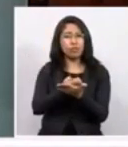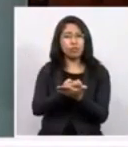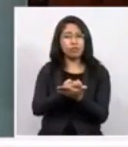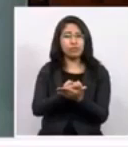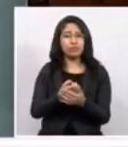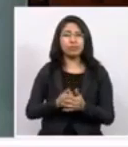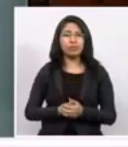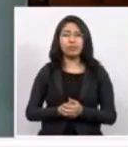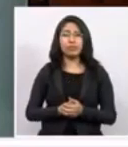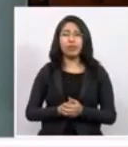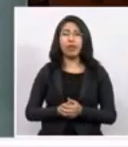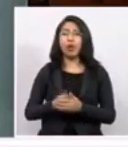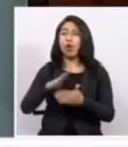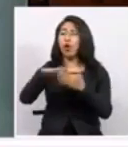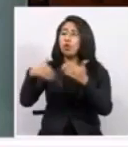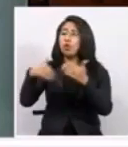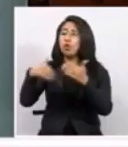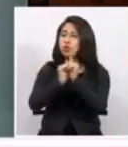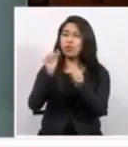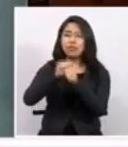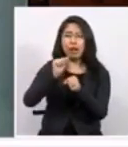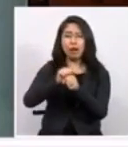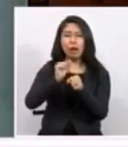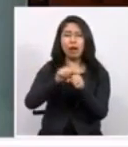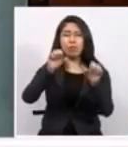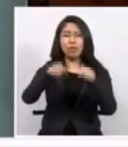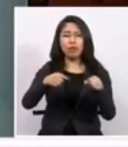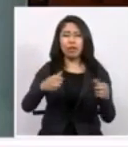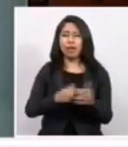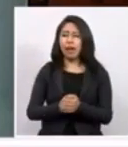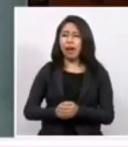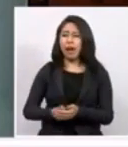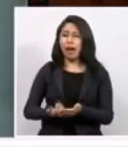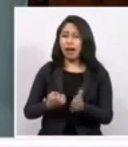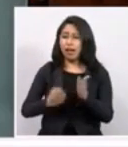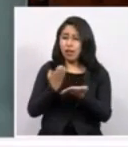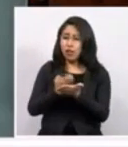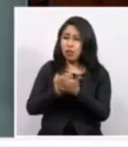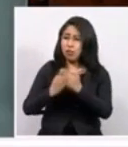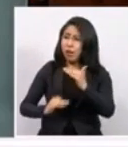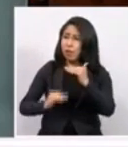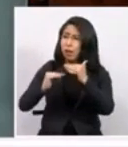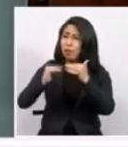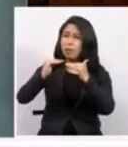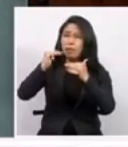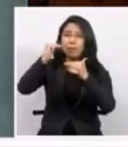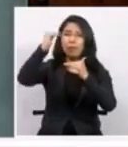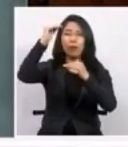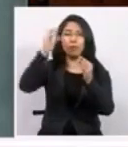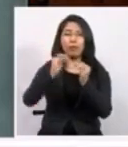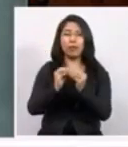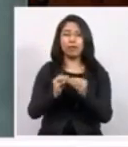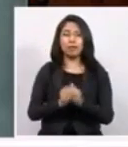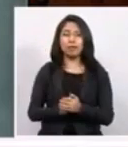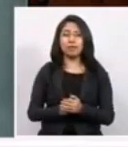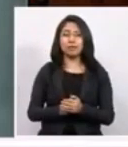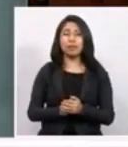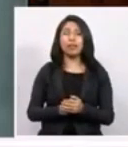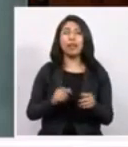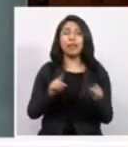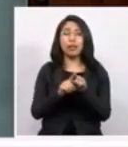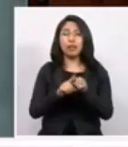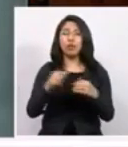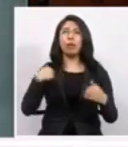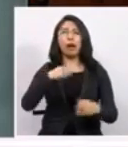trabajar entre todas y todos para recuperar los niveles de crecimiento que el gobierno de facto hizo añicos. Y lo haremos reduciendo